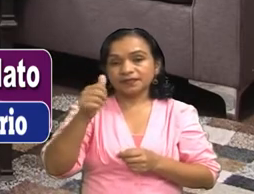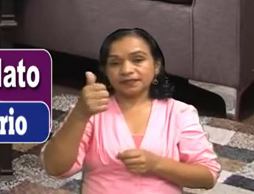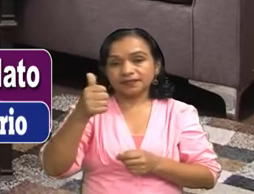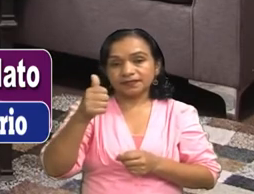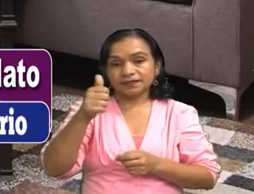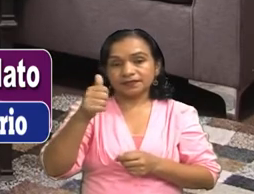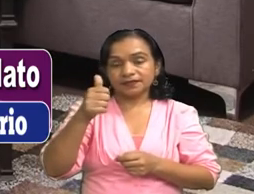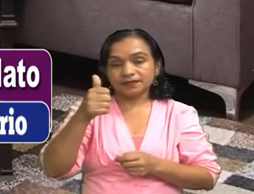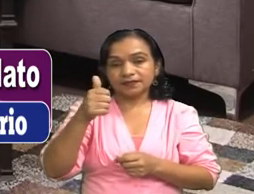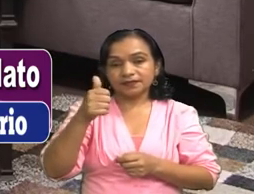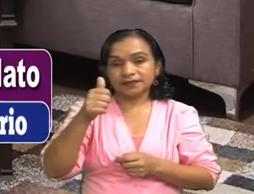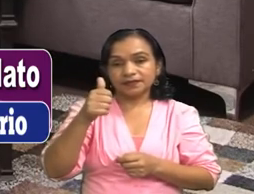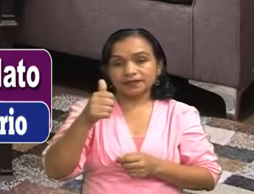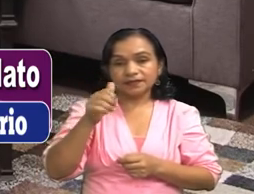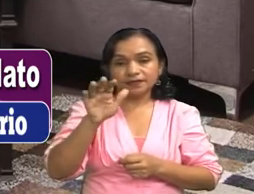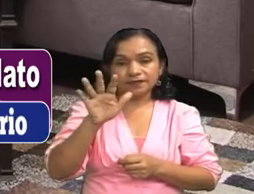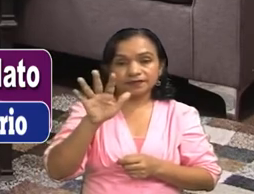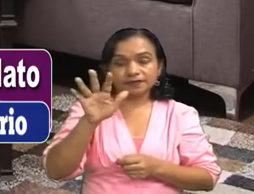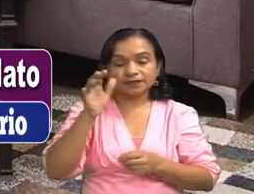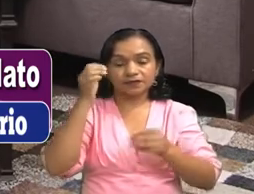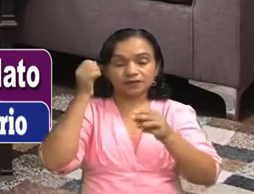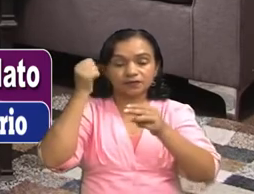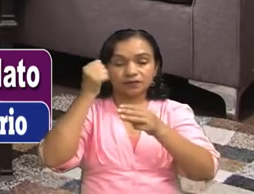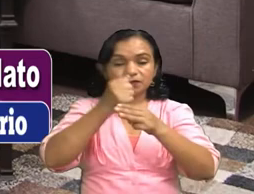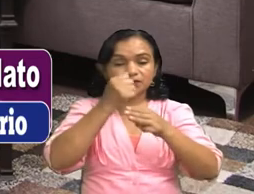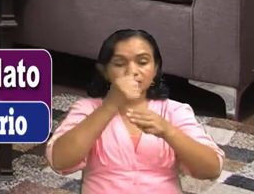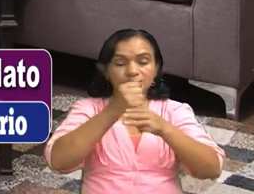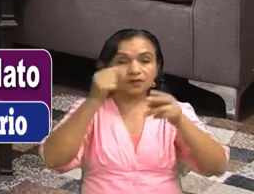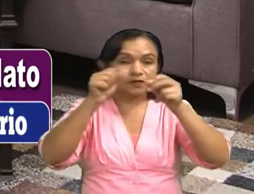hermano. Exacto. Habían 5 mataderos.